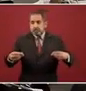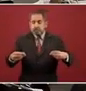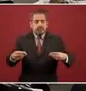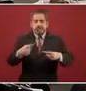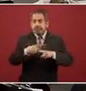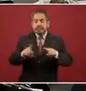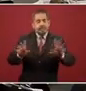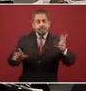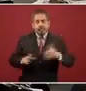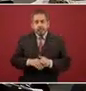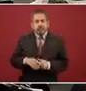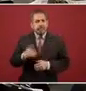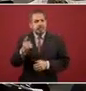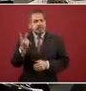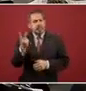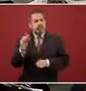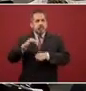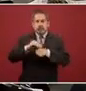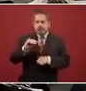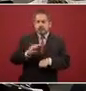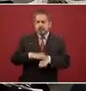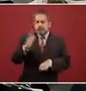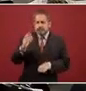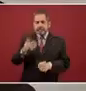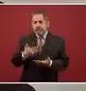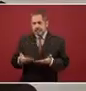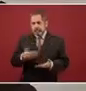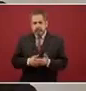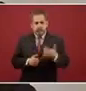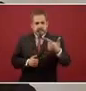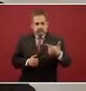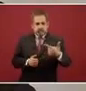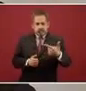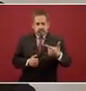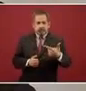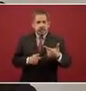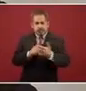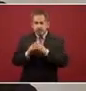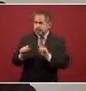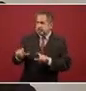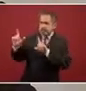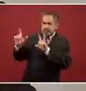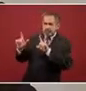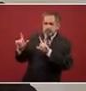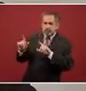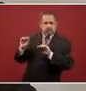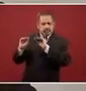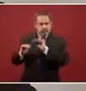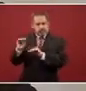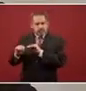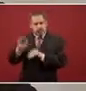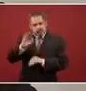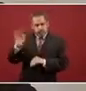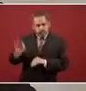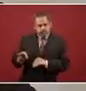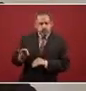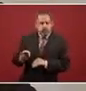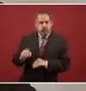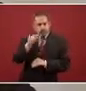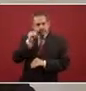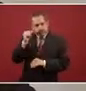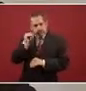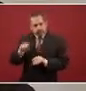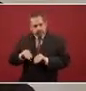Sí, aumentó en 2 casos más, el día tenemos 7, si gustan también esta gráfica que preparábamos con los porcentajes, como la tuvimos el día de